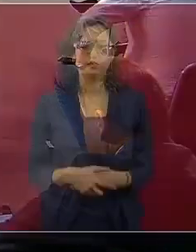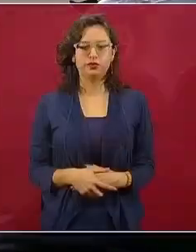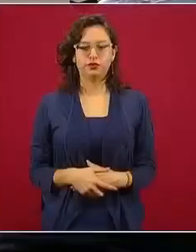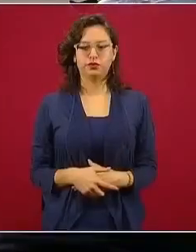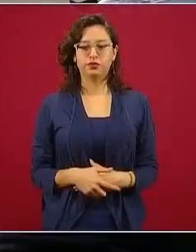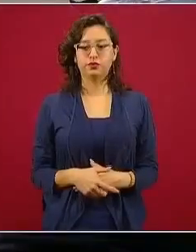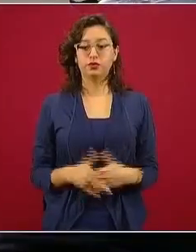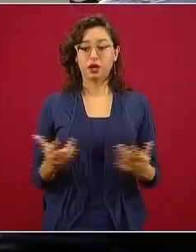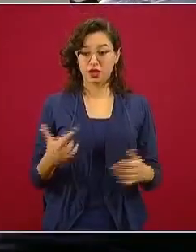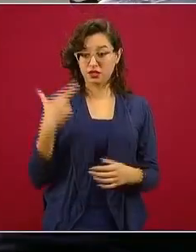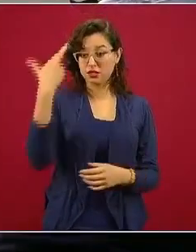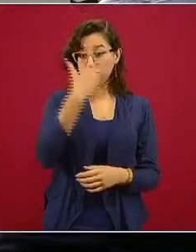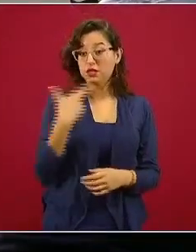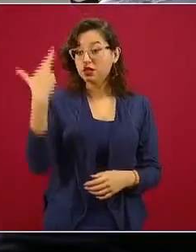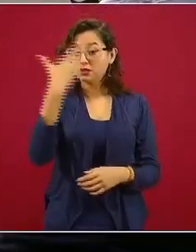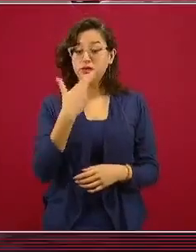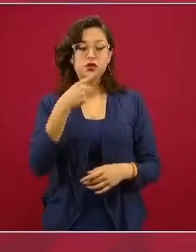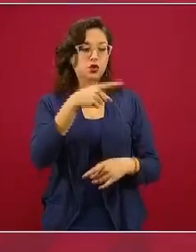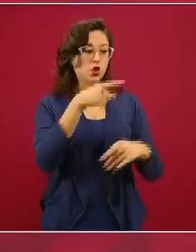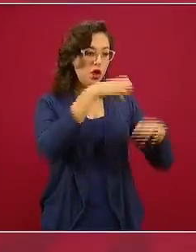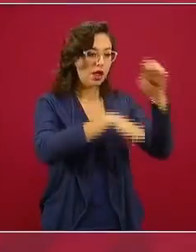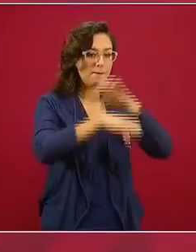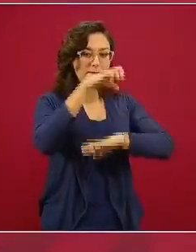que se dedican a la facturación.